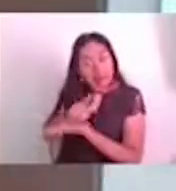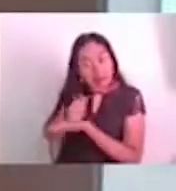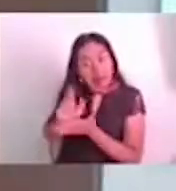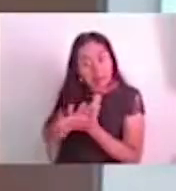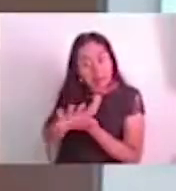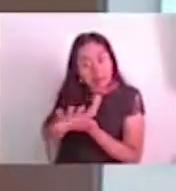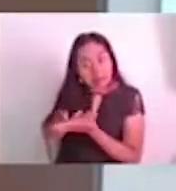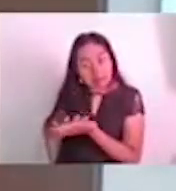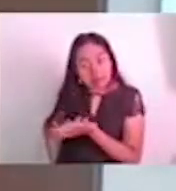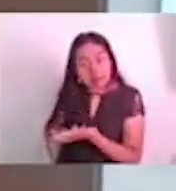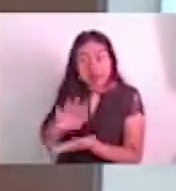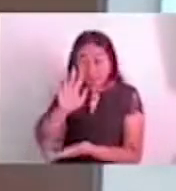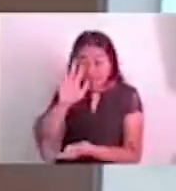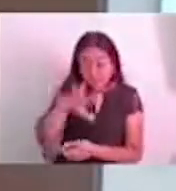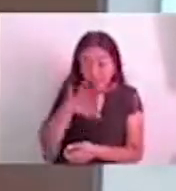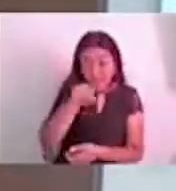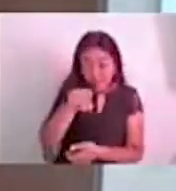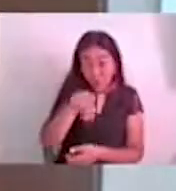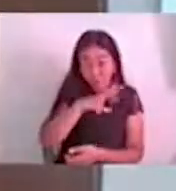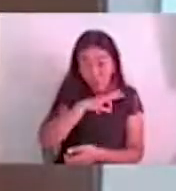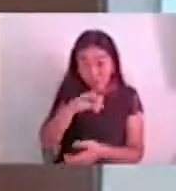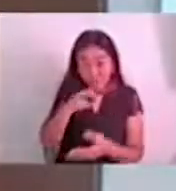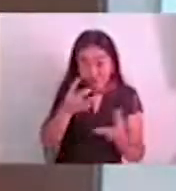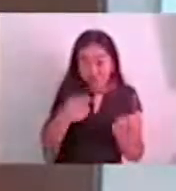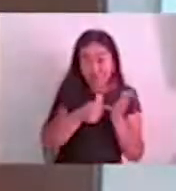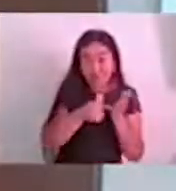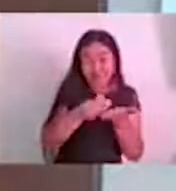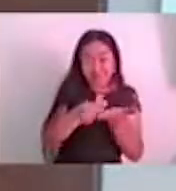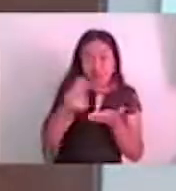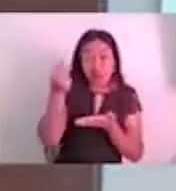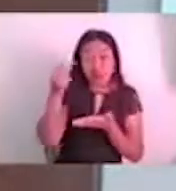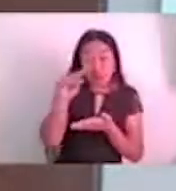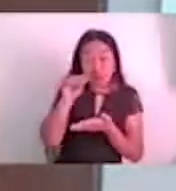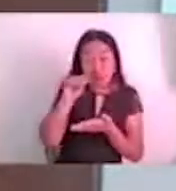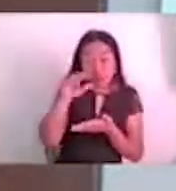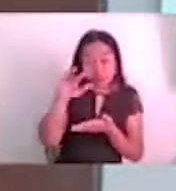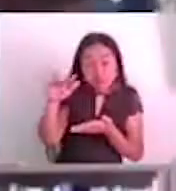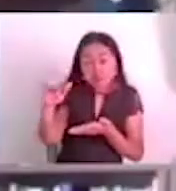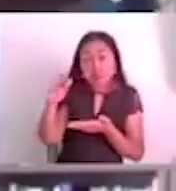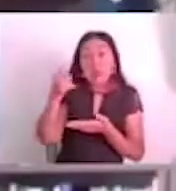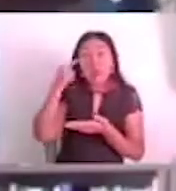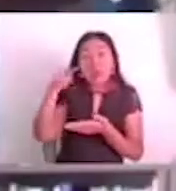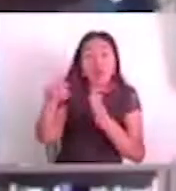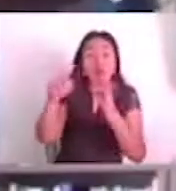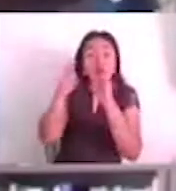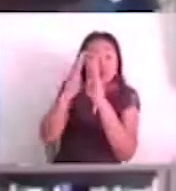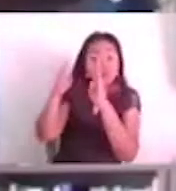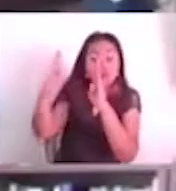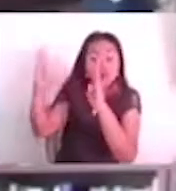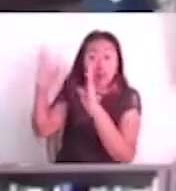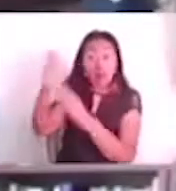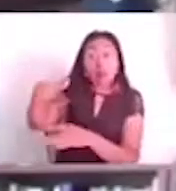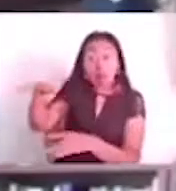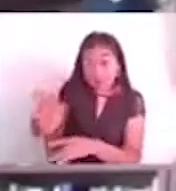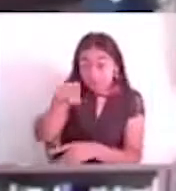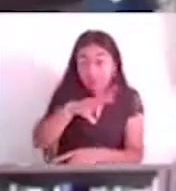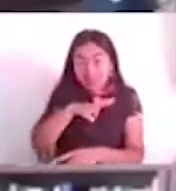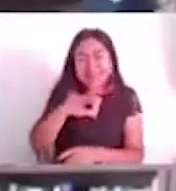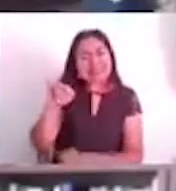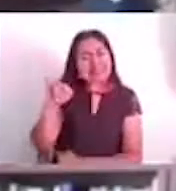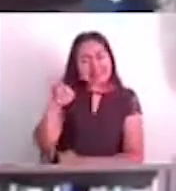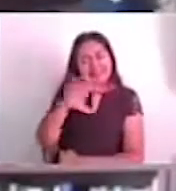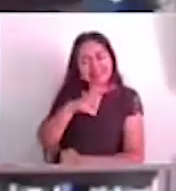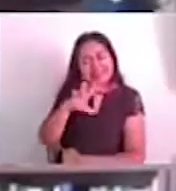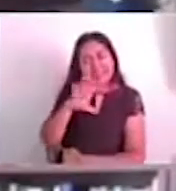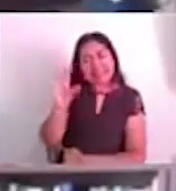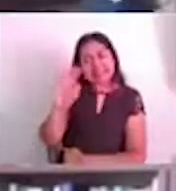que pudieran ellos buscar en alguna librería? Sí, bueno, yo creo que ya quedan muy pocos que estén a